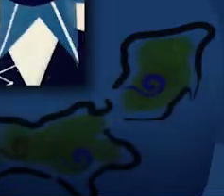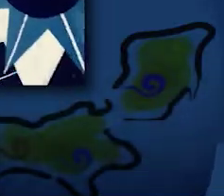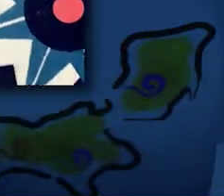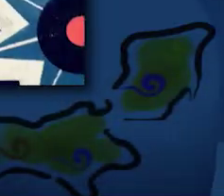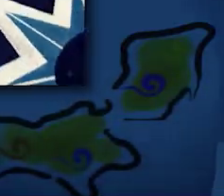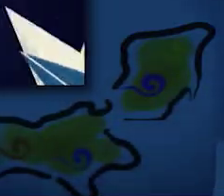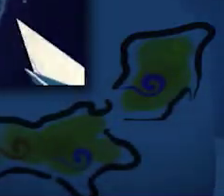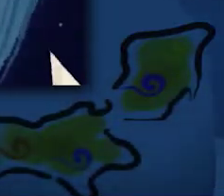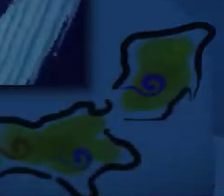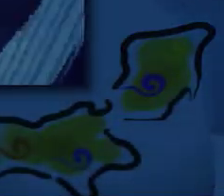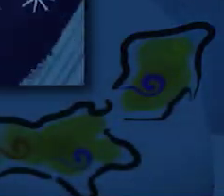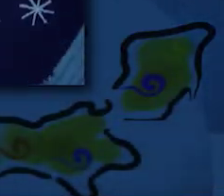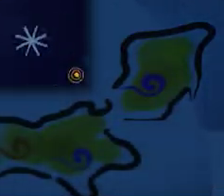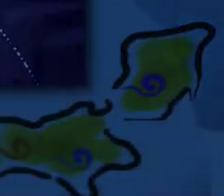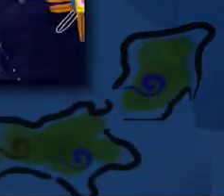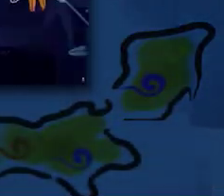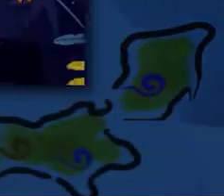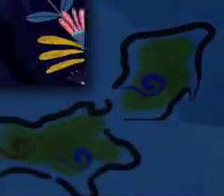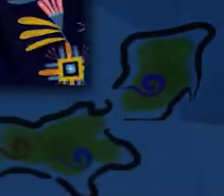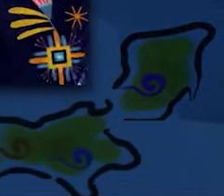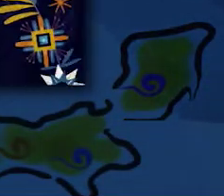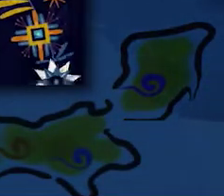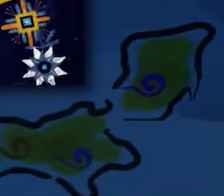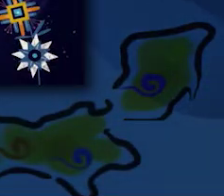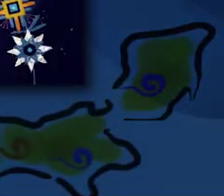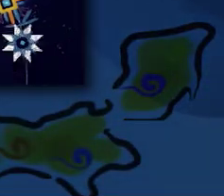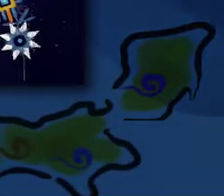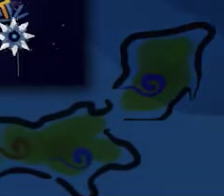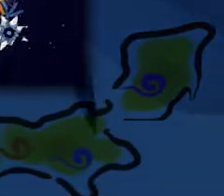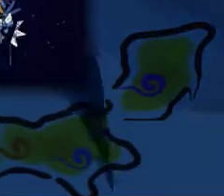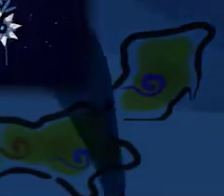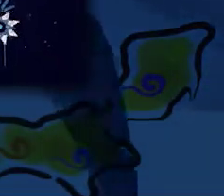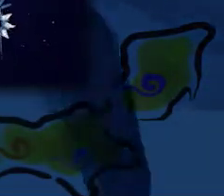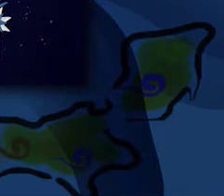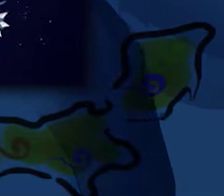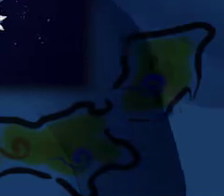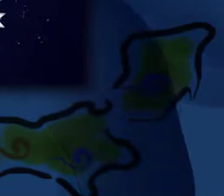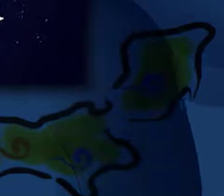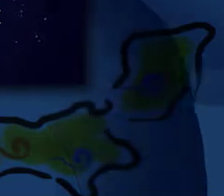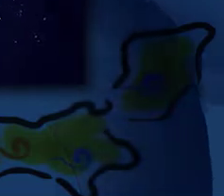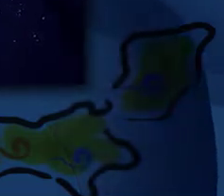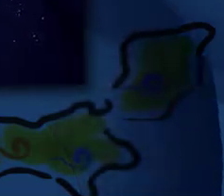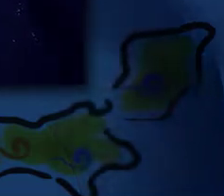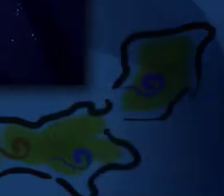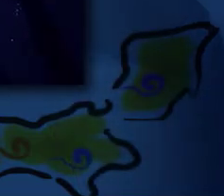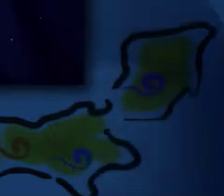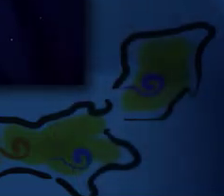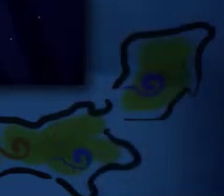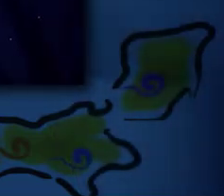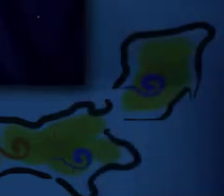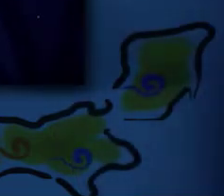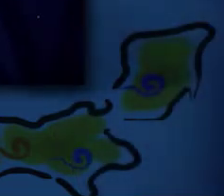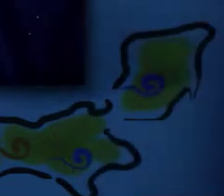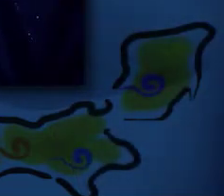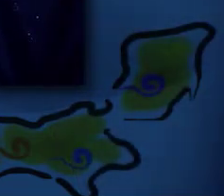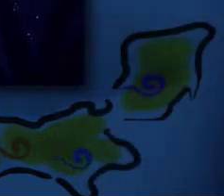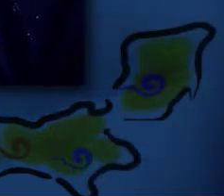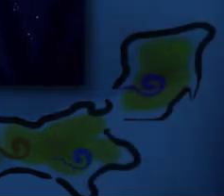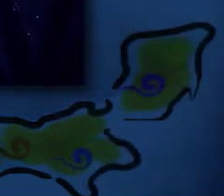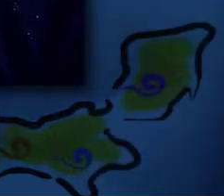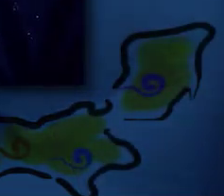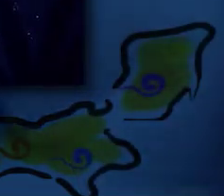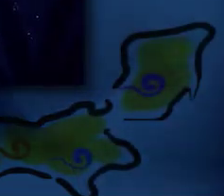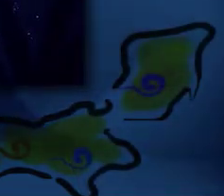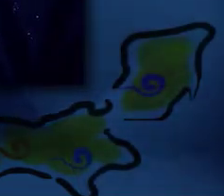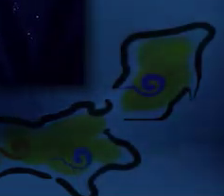mat pamsi pelwat hiu chau kahai pelwat kut ehem sawi